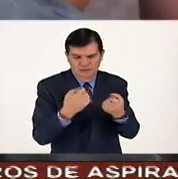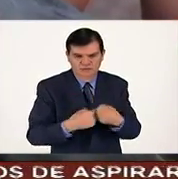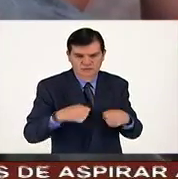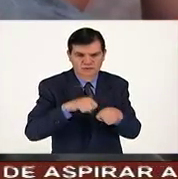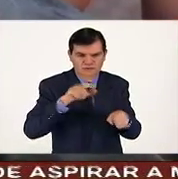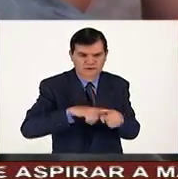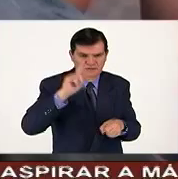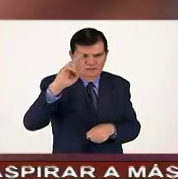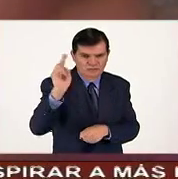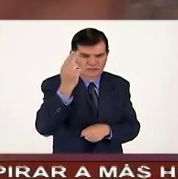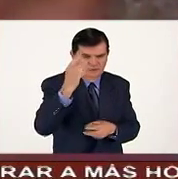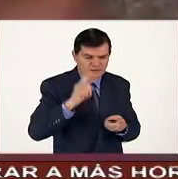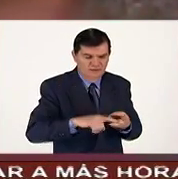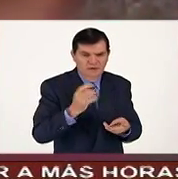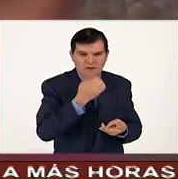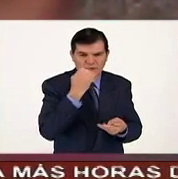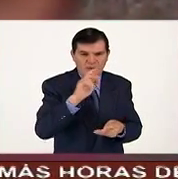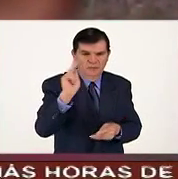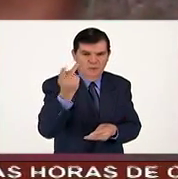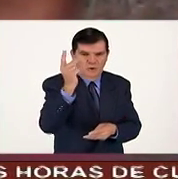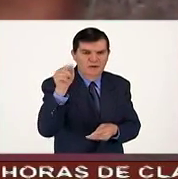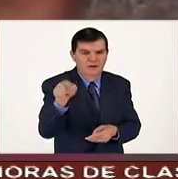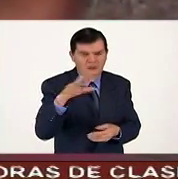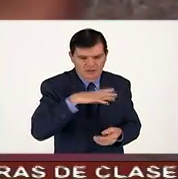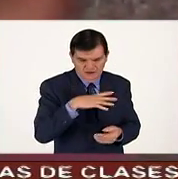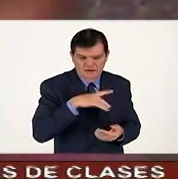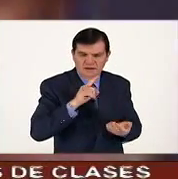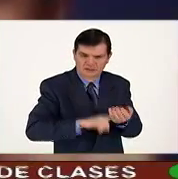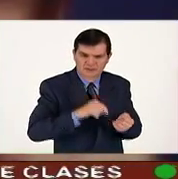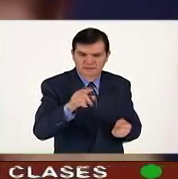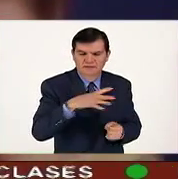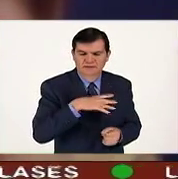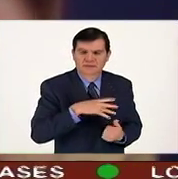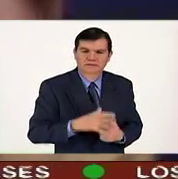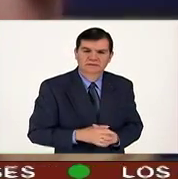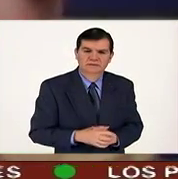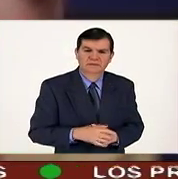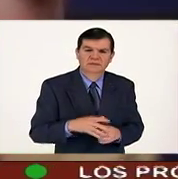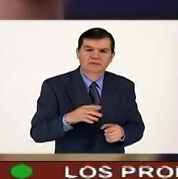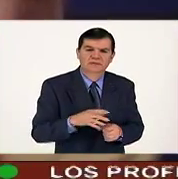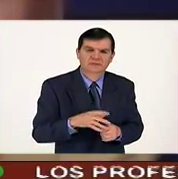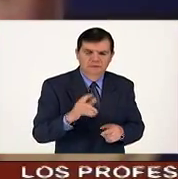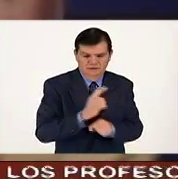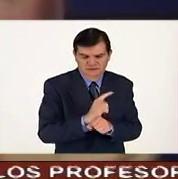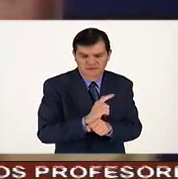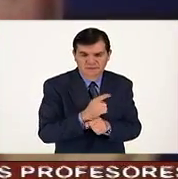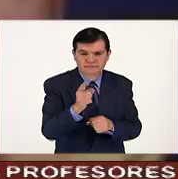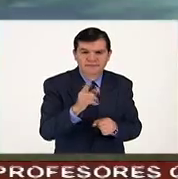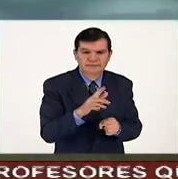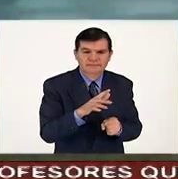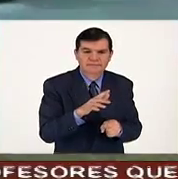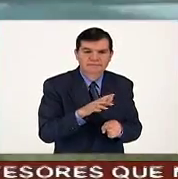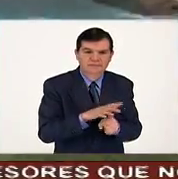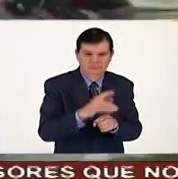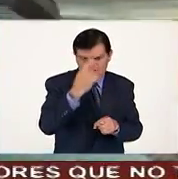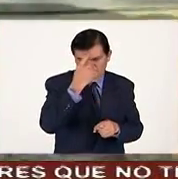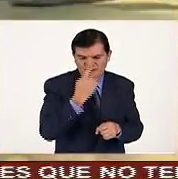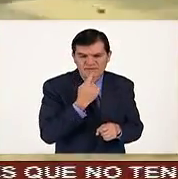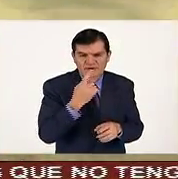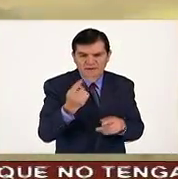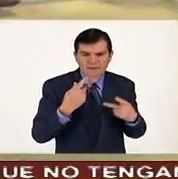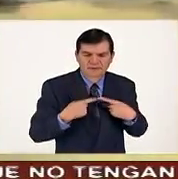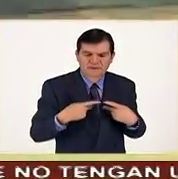de la UNAM, y una escuela que tiene el POLI también. ¿Y cuál es a nivel licenciatura. Entonces, el perfil de